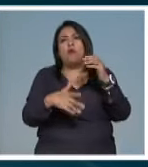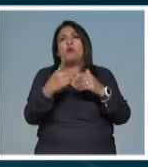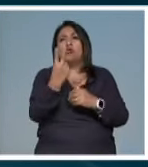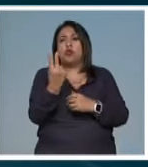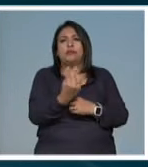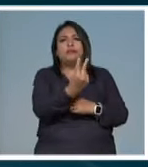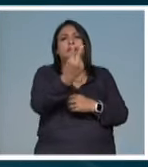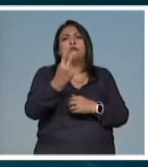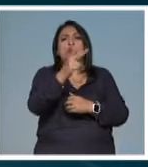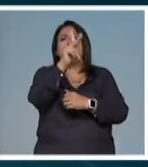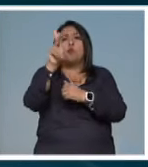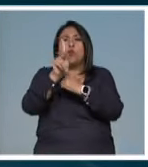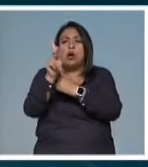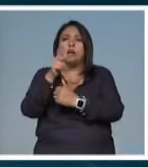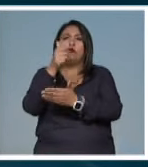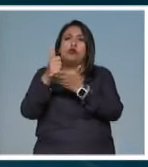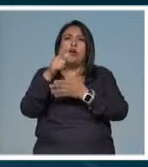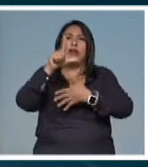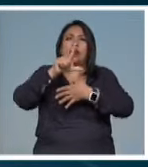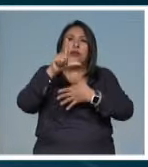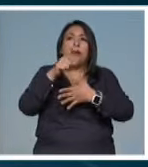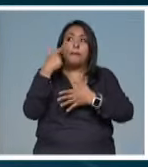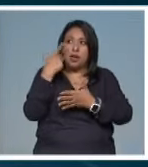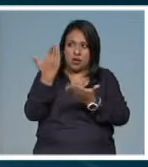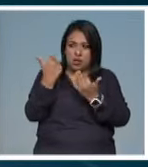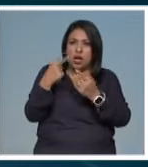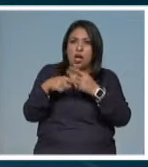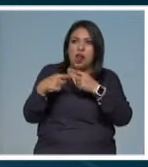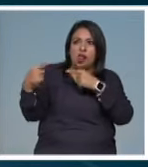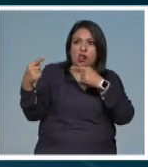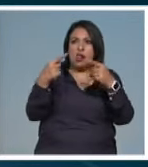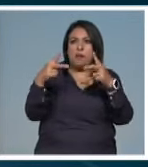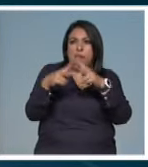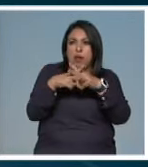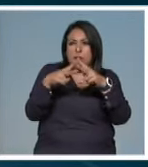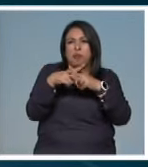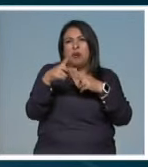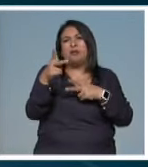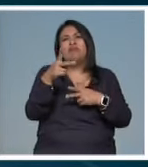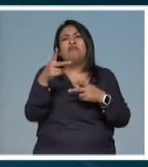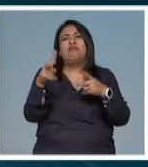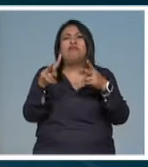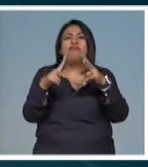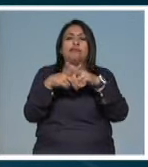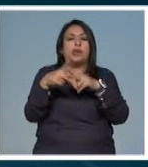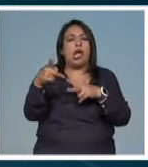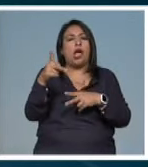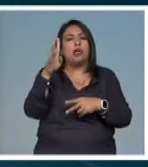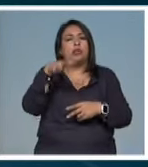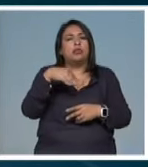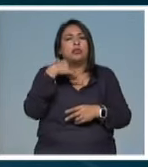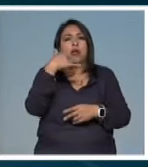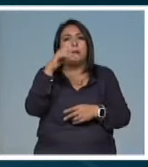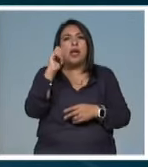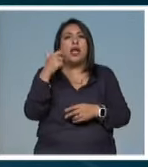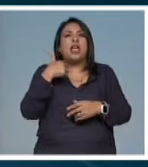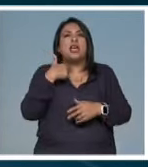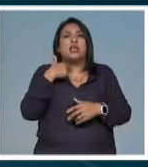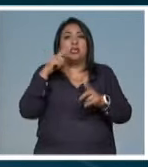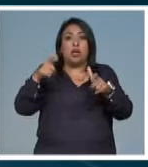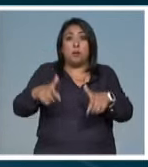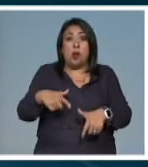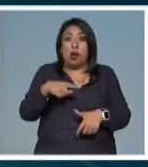ciudades de América Latina en busca de oponentes para el veterano luchador. Las contiendas suelen estar amañadas para que el excampeón no corra